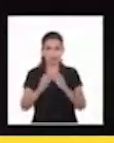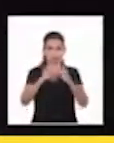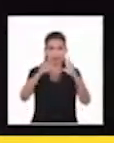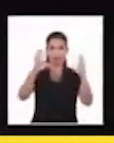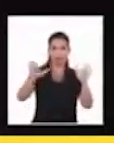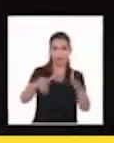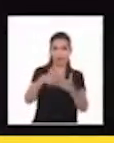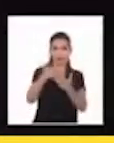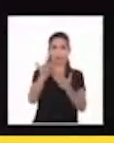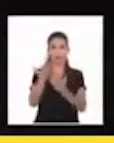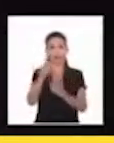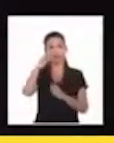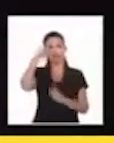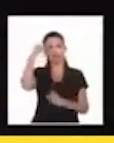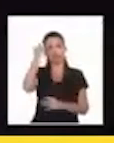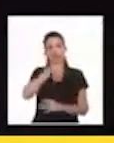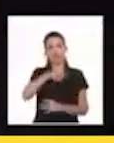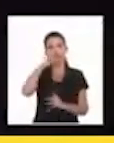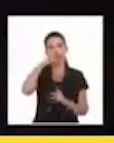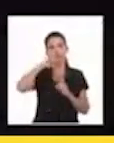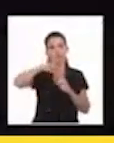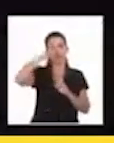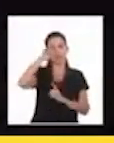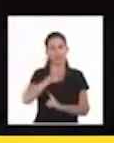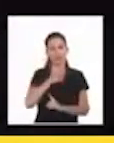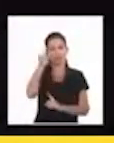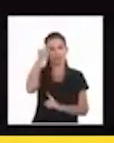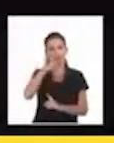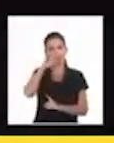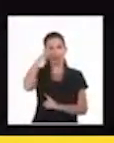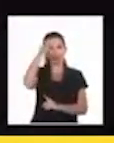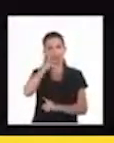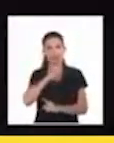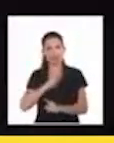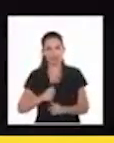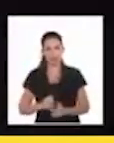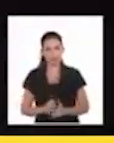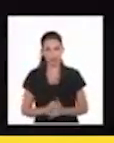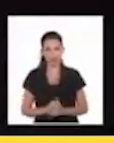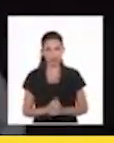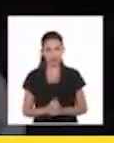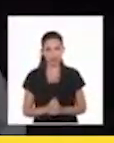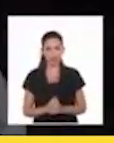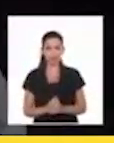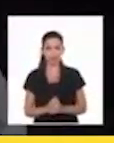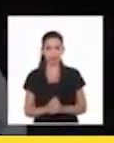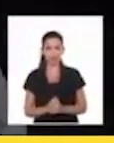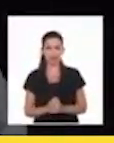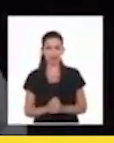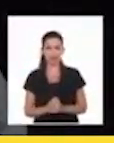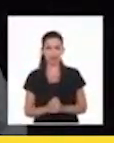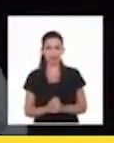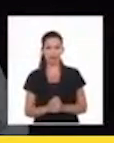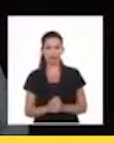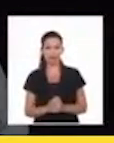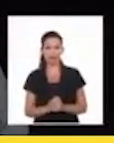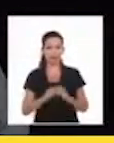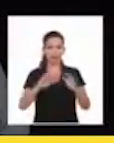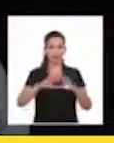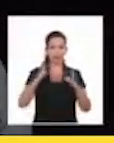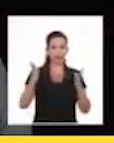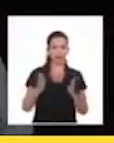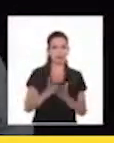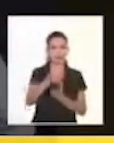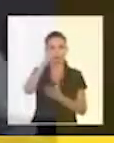criaturita la de la colmenita la que recibió Ana de armas en el aeropuerto cuando llegó con su marido millonario